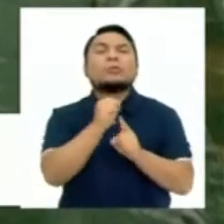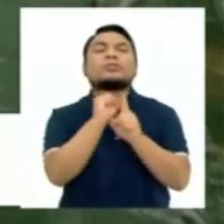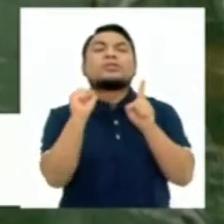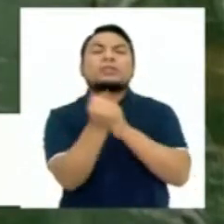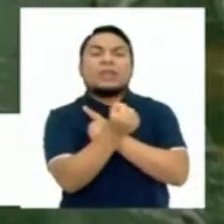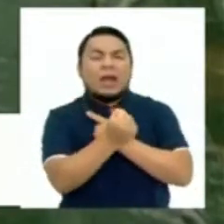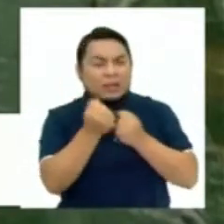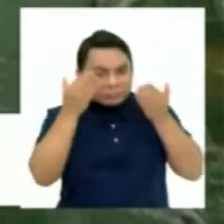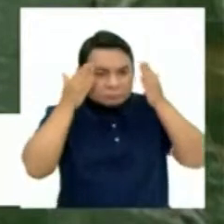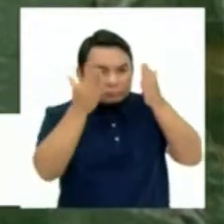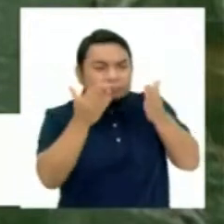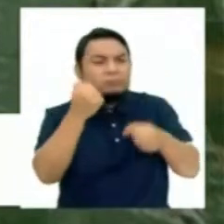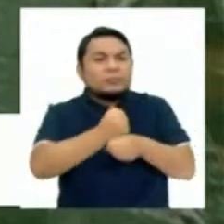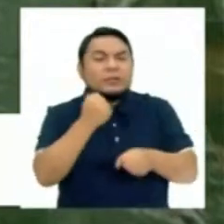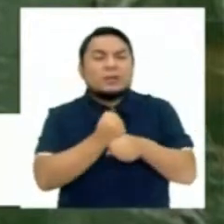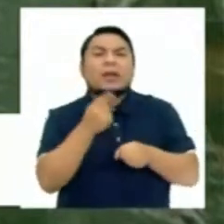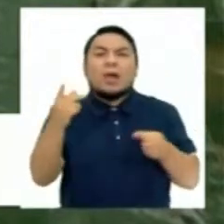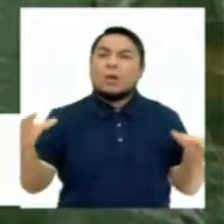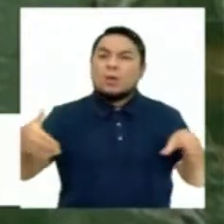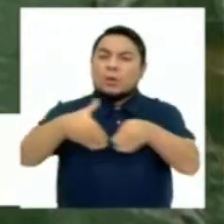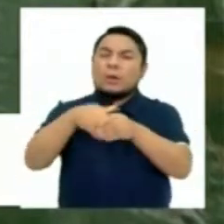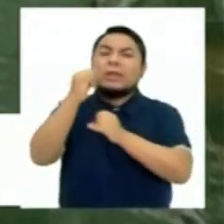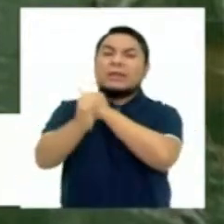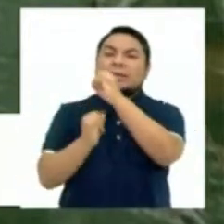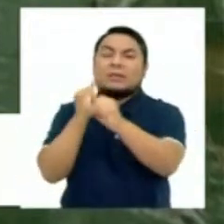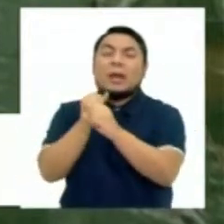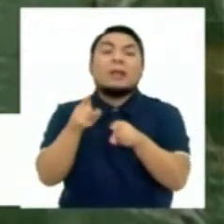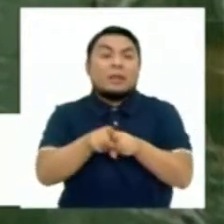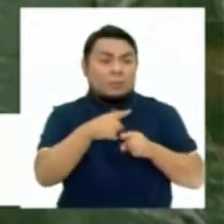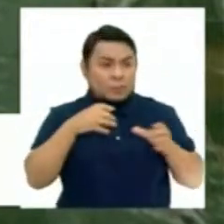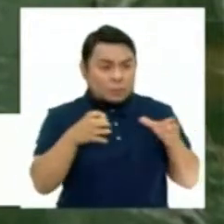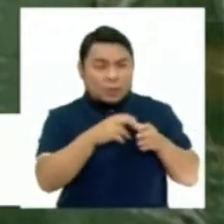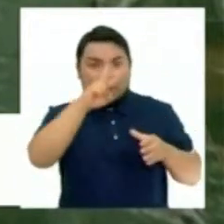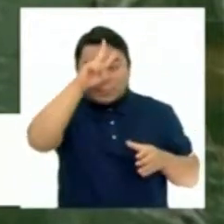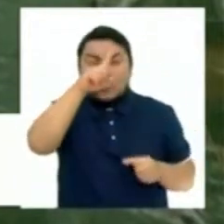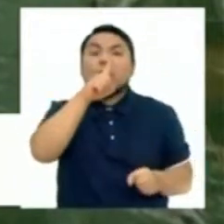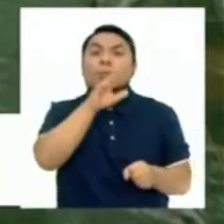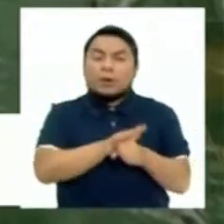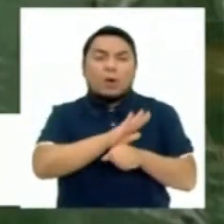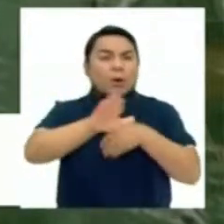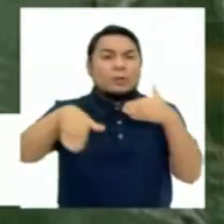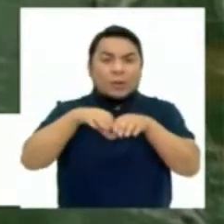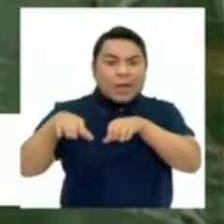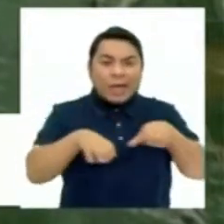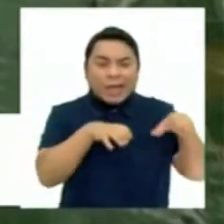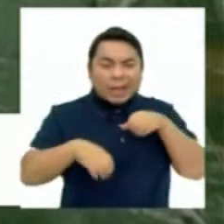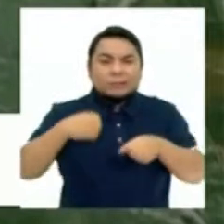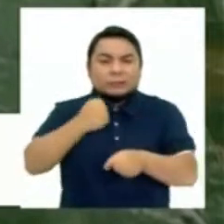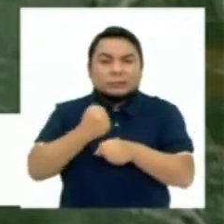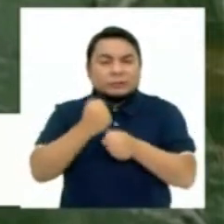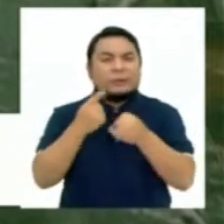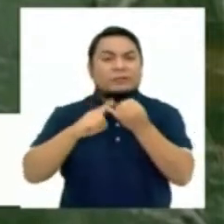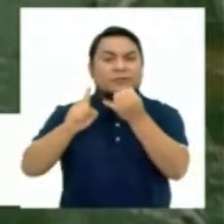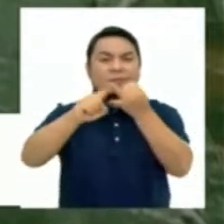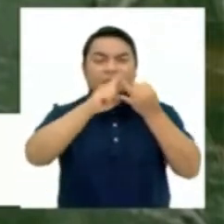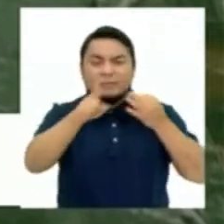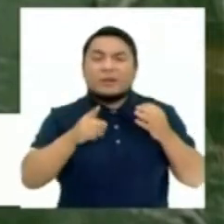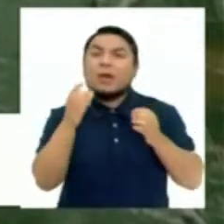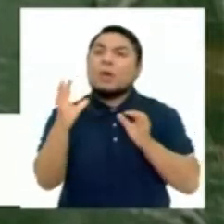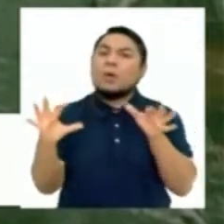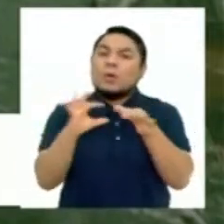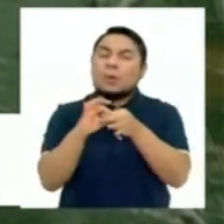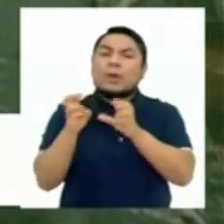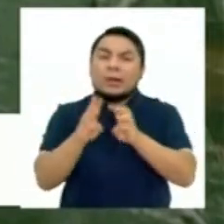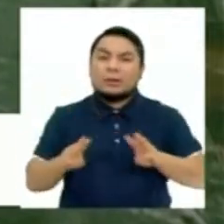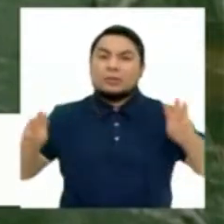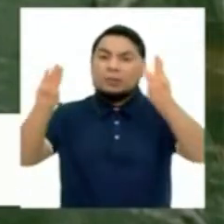social en las relaciones internacionales y comprometernos a que toda acción, iniciativa y recursos del sistema de las Naciones